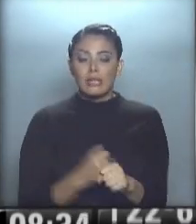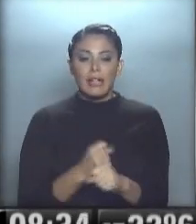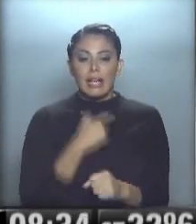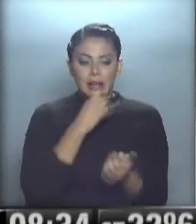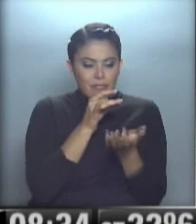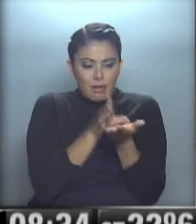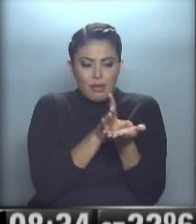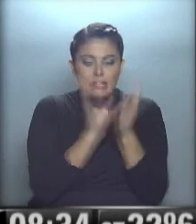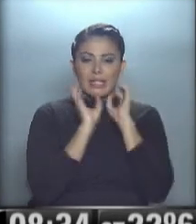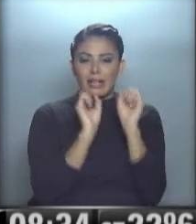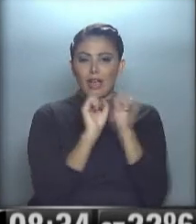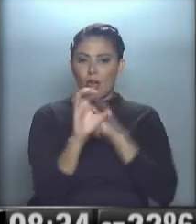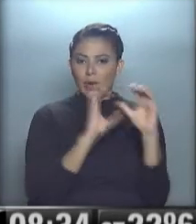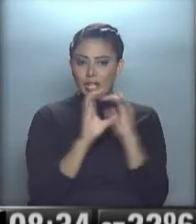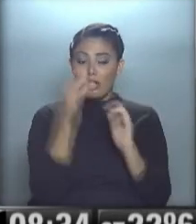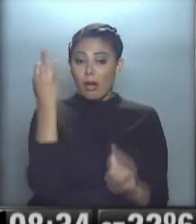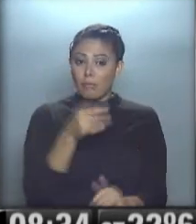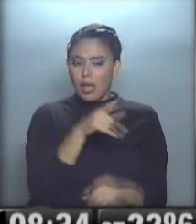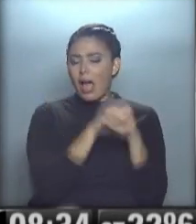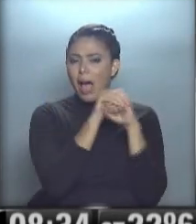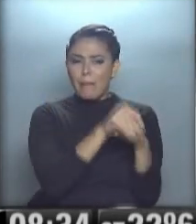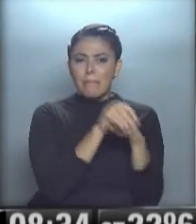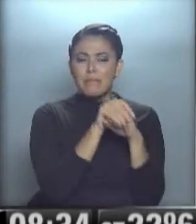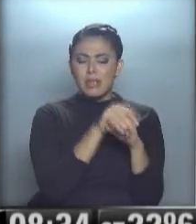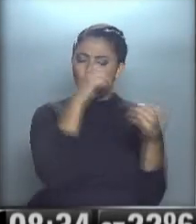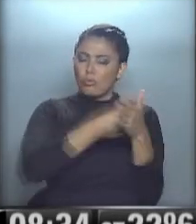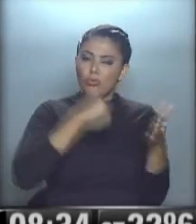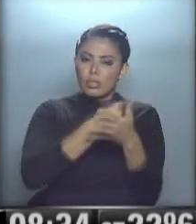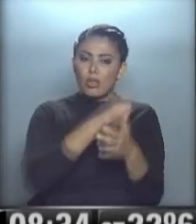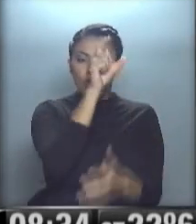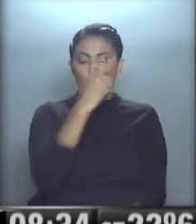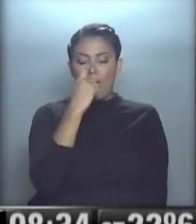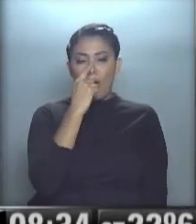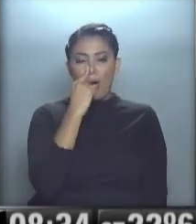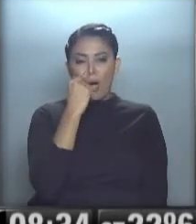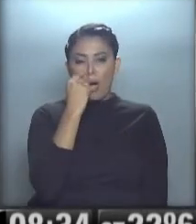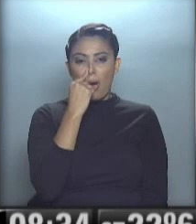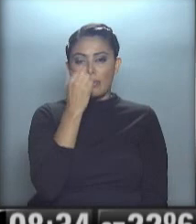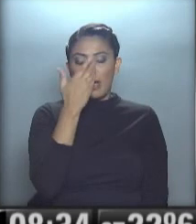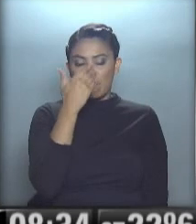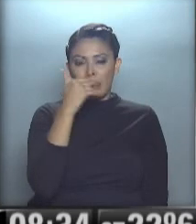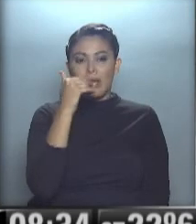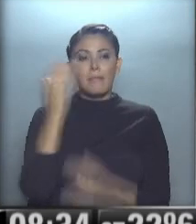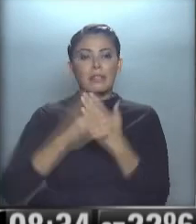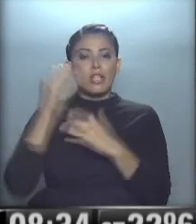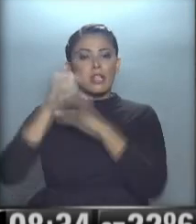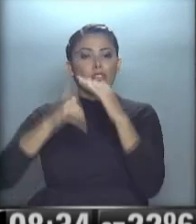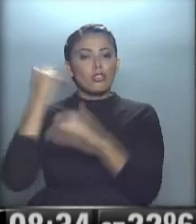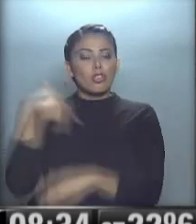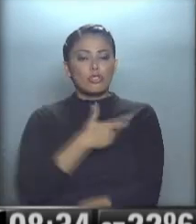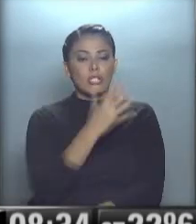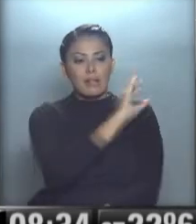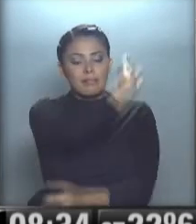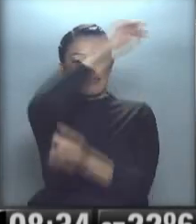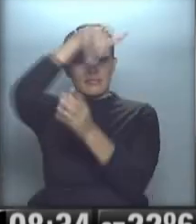de la Secretaría de Comunicación. La verdad es que es un gran amigo, un gran militante y un hombre que va a cumplir una función en el Ministerio de Desarrollo Social designado por la Presidenta de